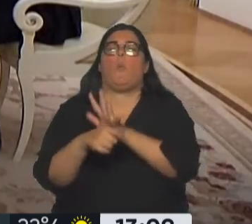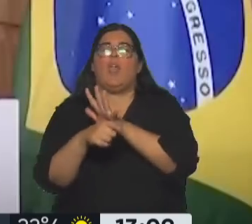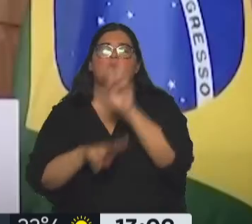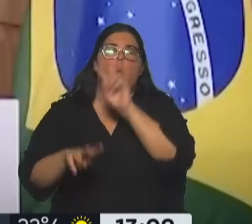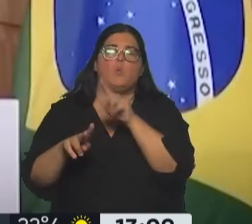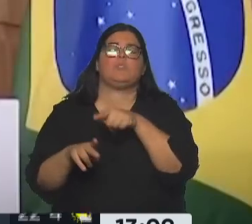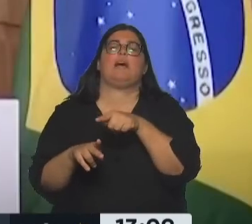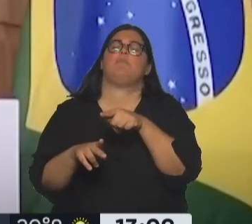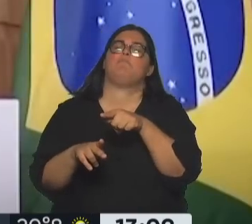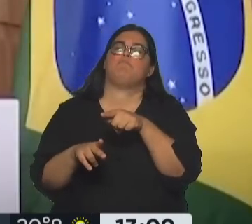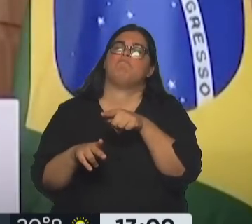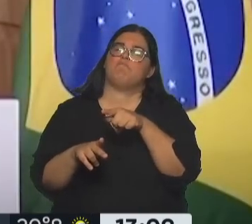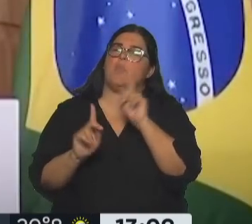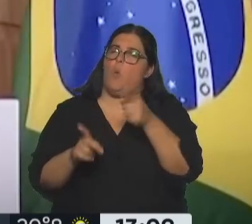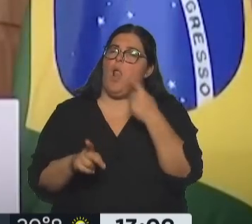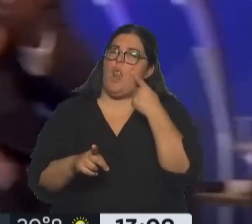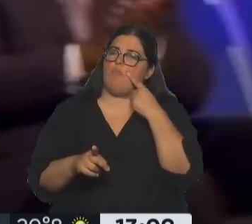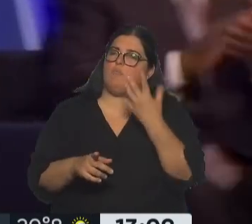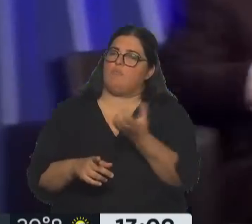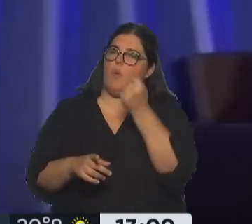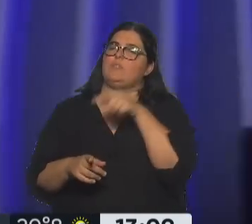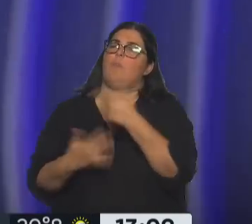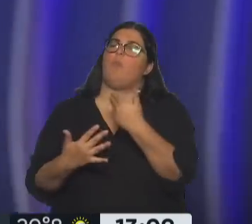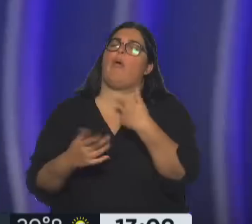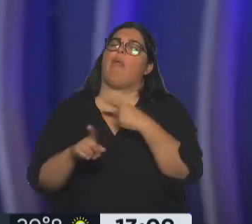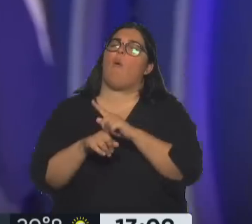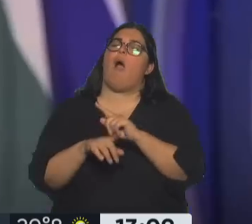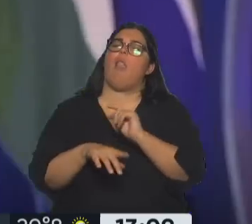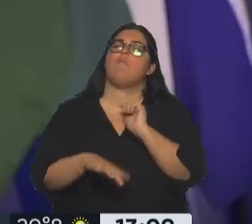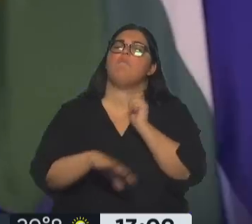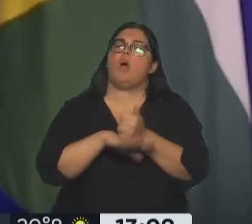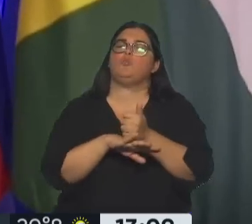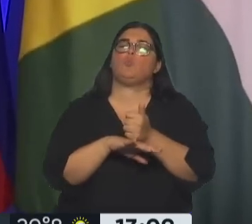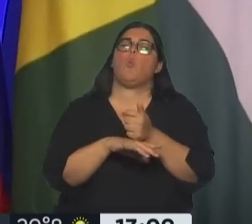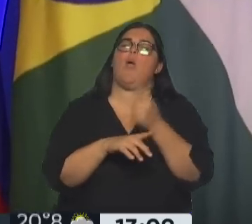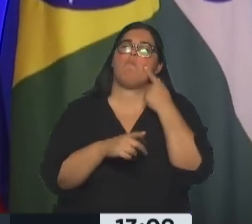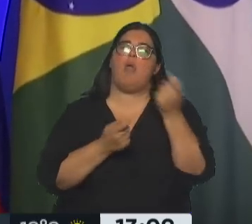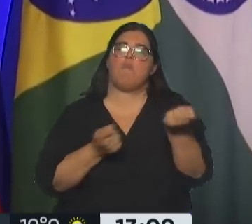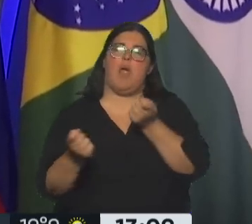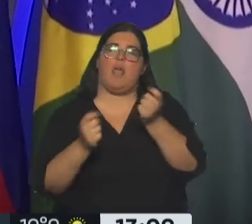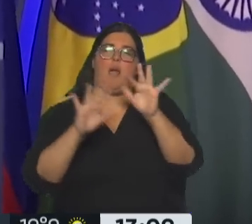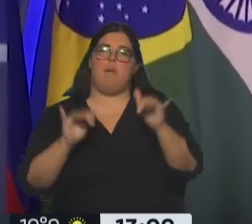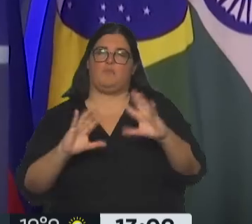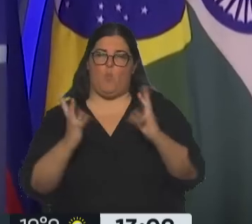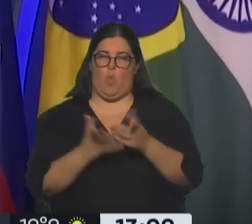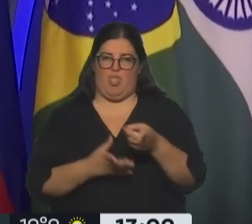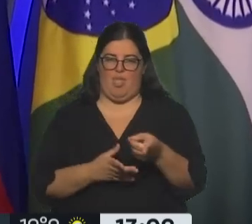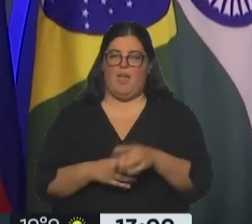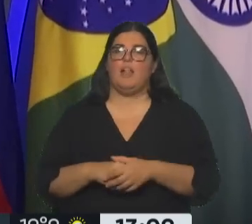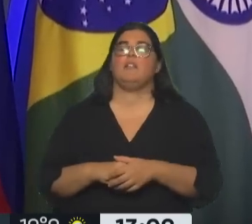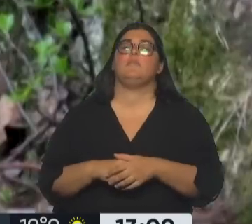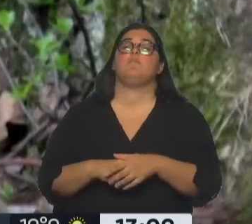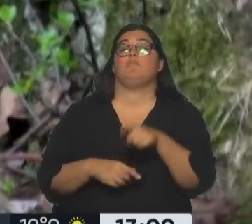sirven al bloque para establecer su estatuto de actor global colectivo por fuera de Occidente. Además del apoyo que esto supone